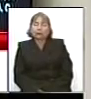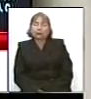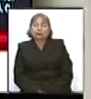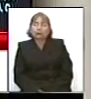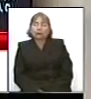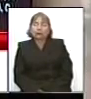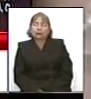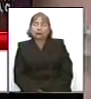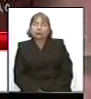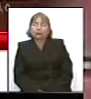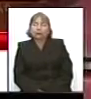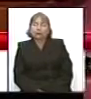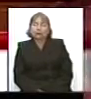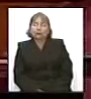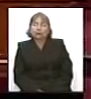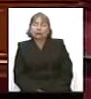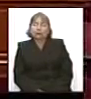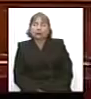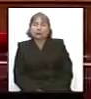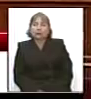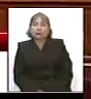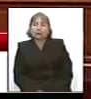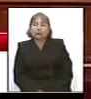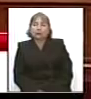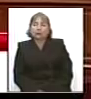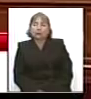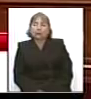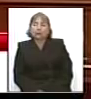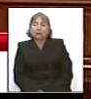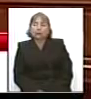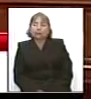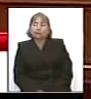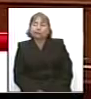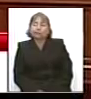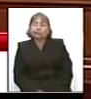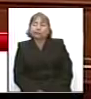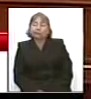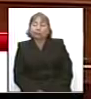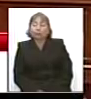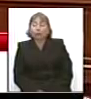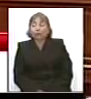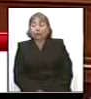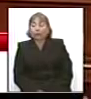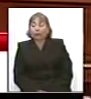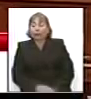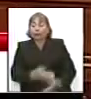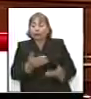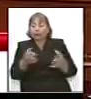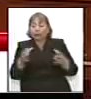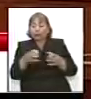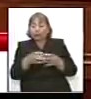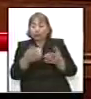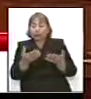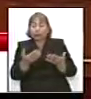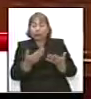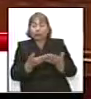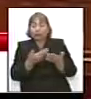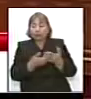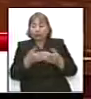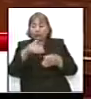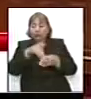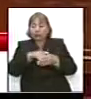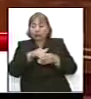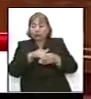Thank you. Bien, nos encontramos entonces esperando la votación